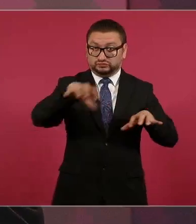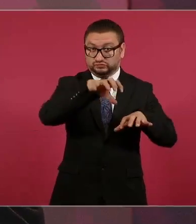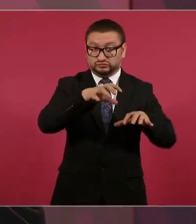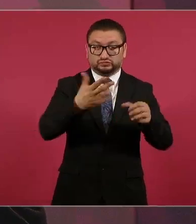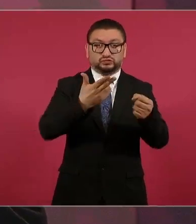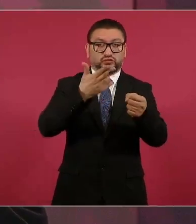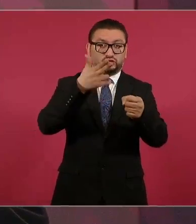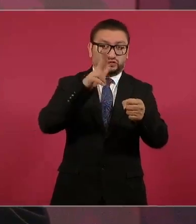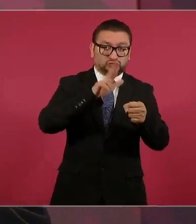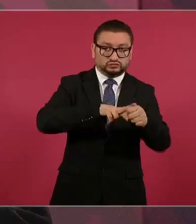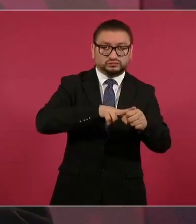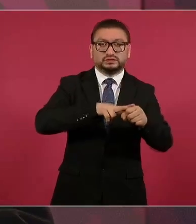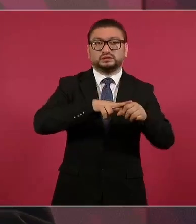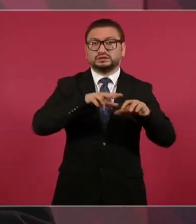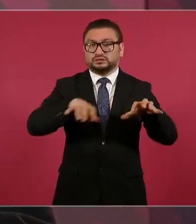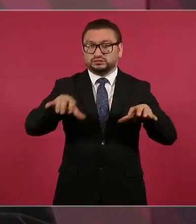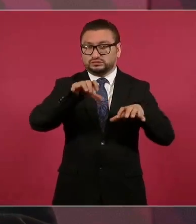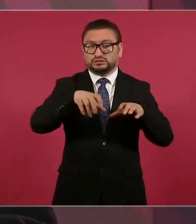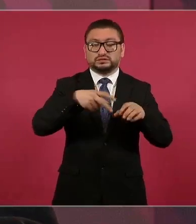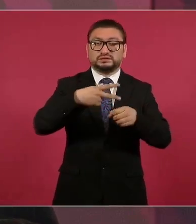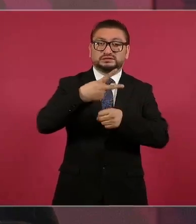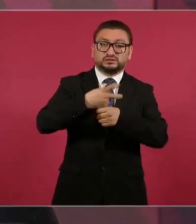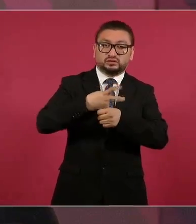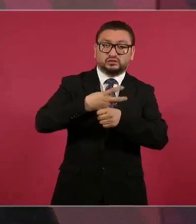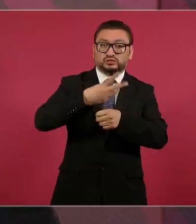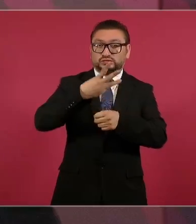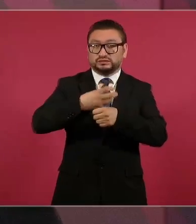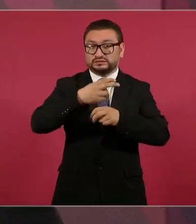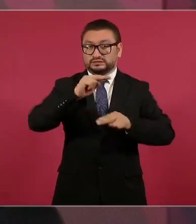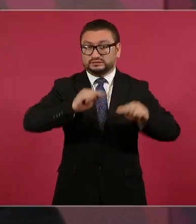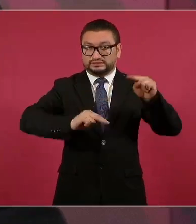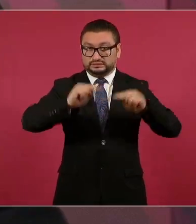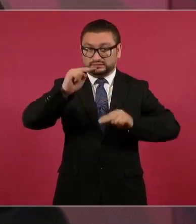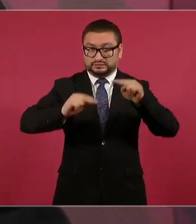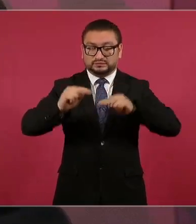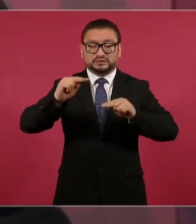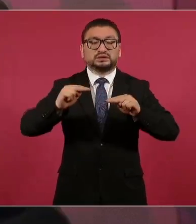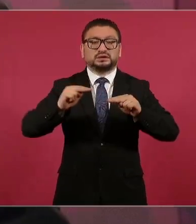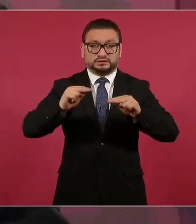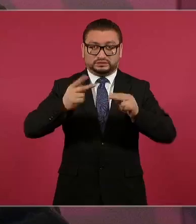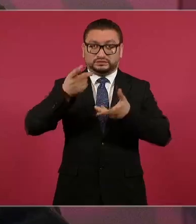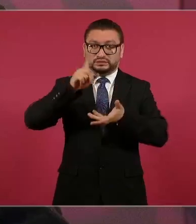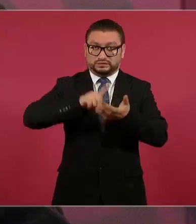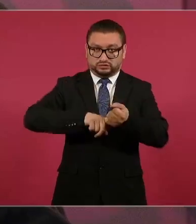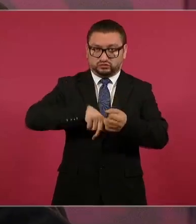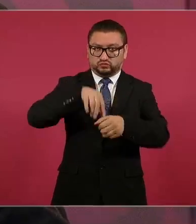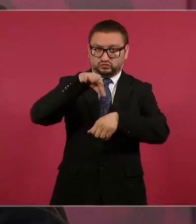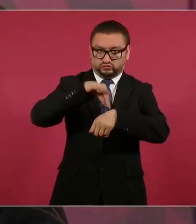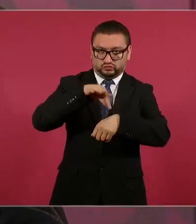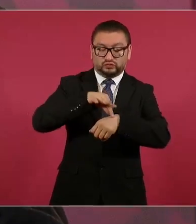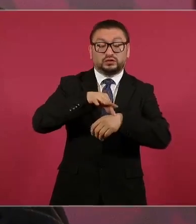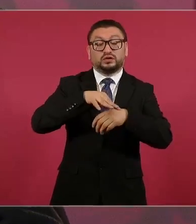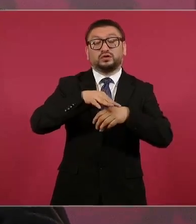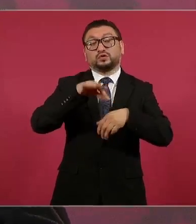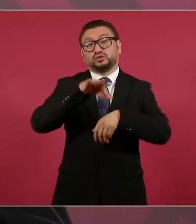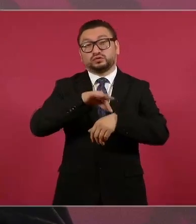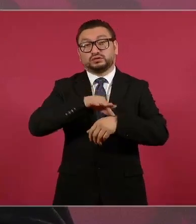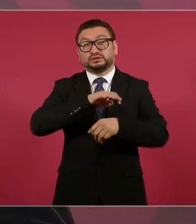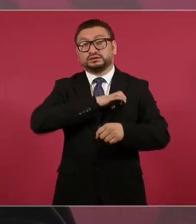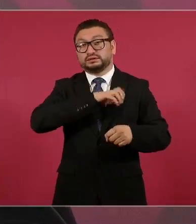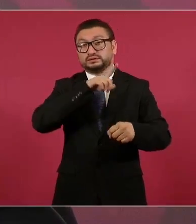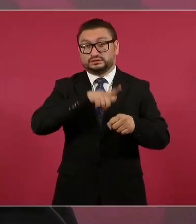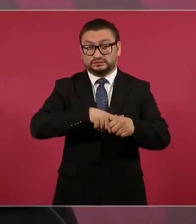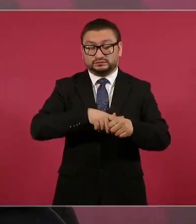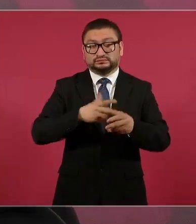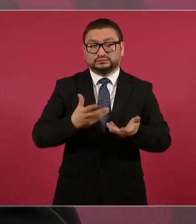clínicas, hospitales de segundo, de tercer nivel, con médicos, con especialistas,